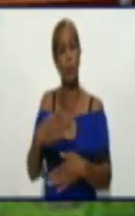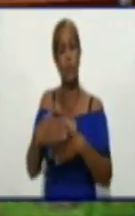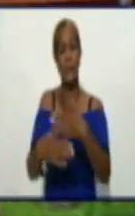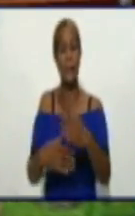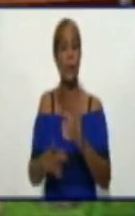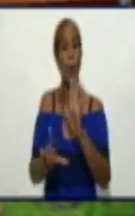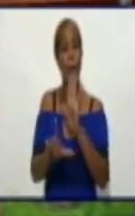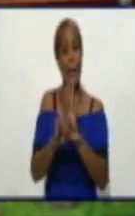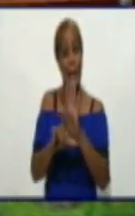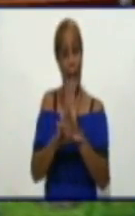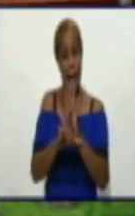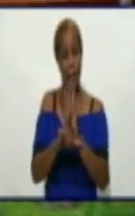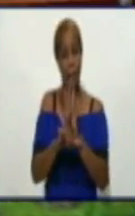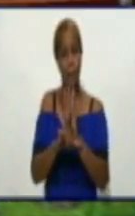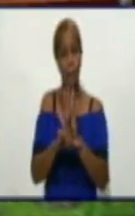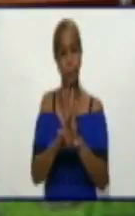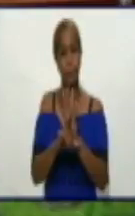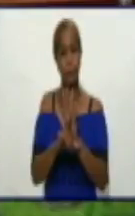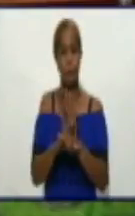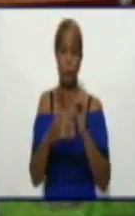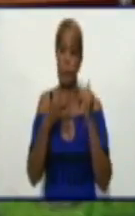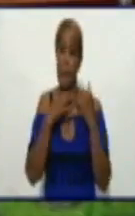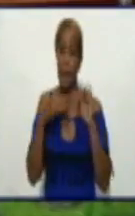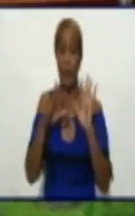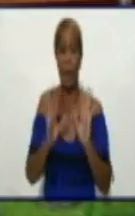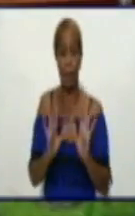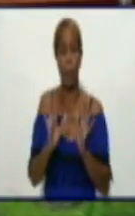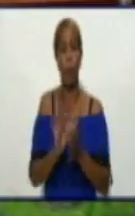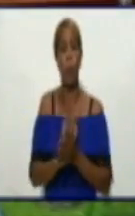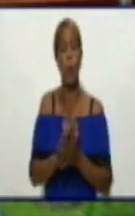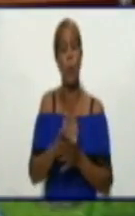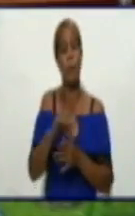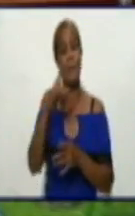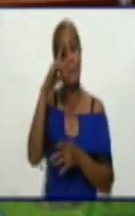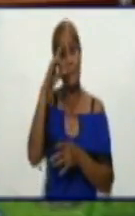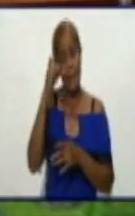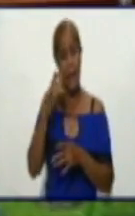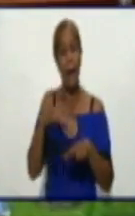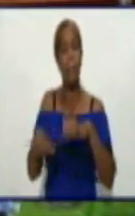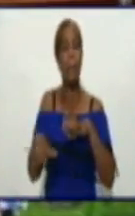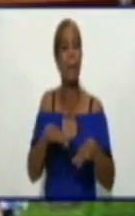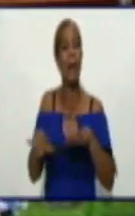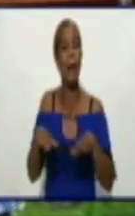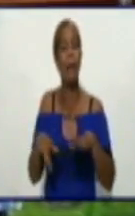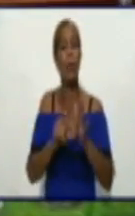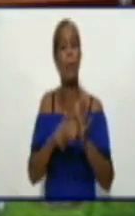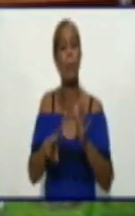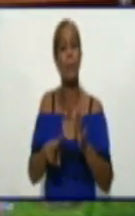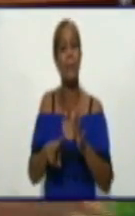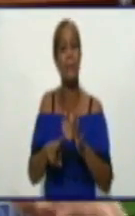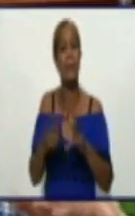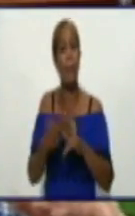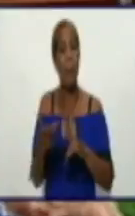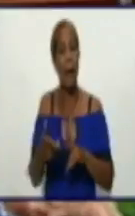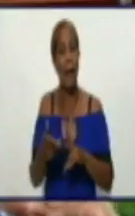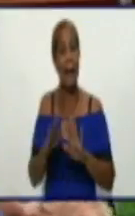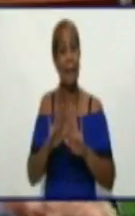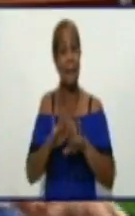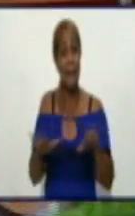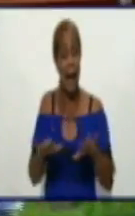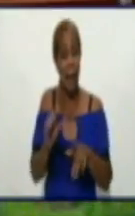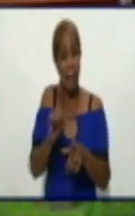este proceso, vamos a llamarlo así, ¿se ha preparado la provincia para estar todo listo a partir del día